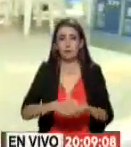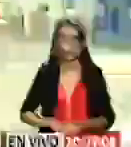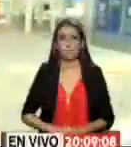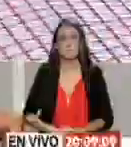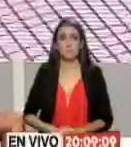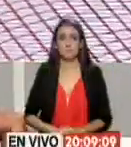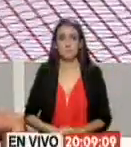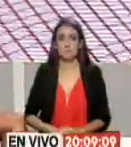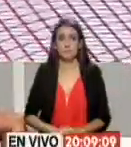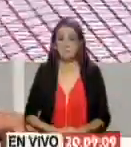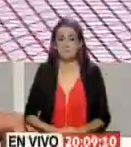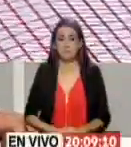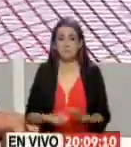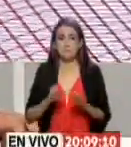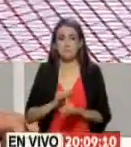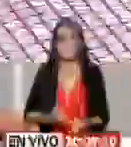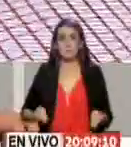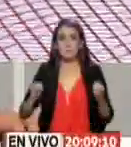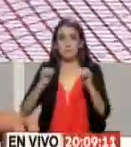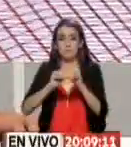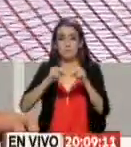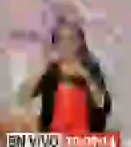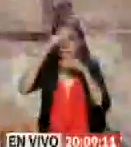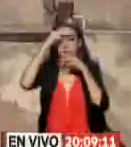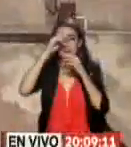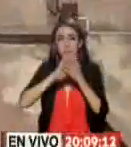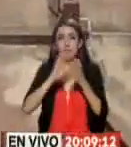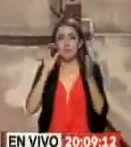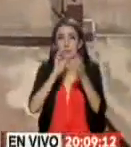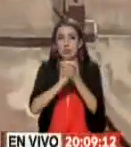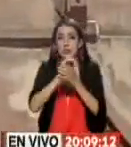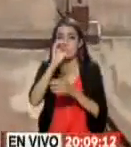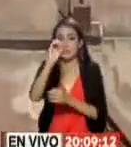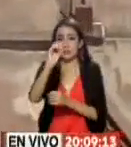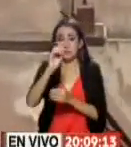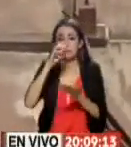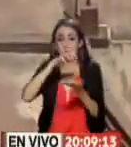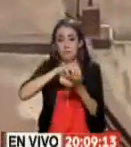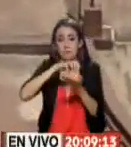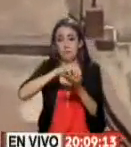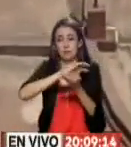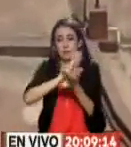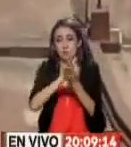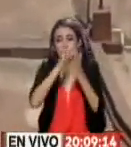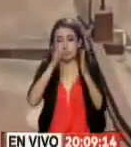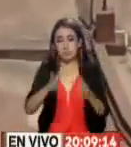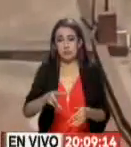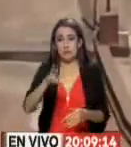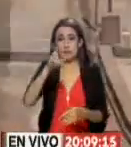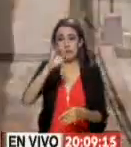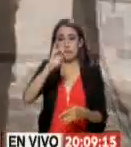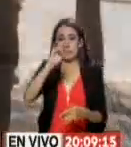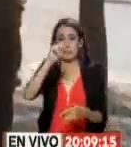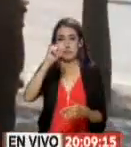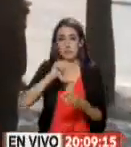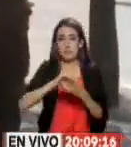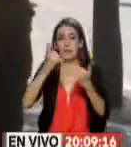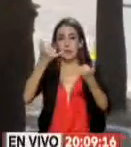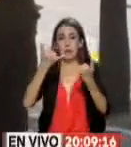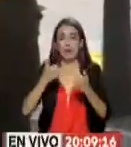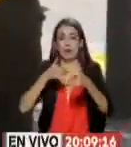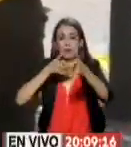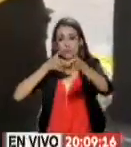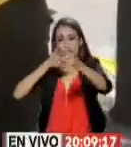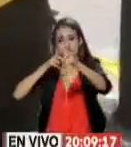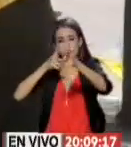Telediario. Más noticias. Fernando Casanova, esposo del asambleísta por Creo, Rina Campain, fue asesinado la mañana de hoy en